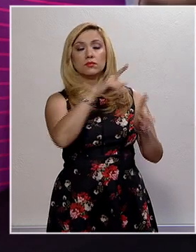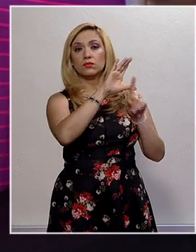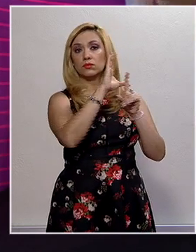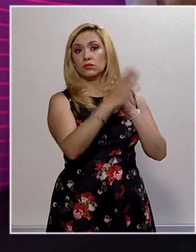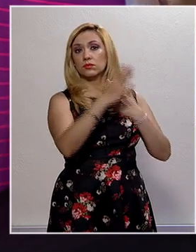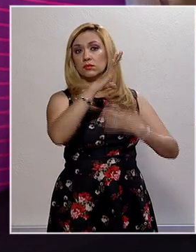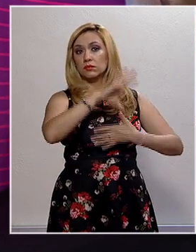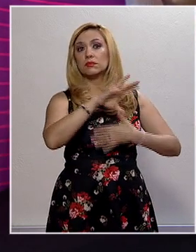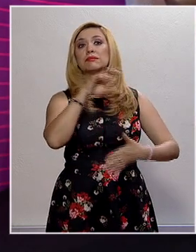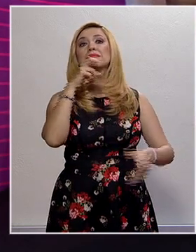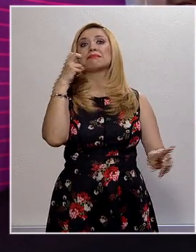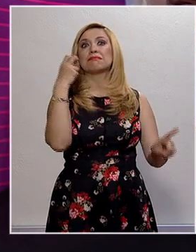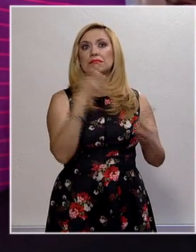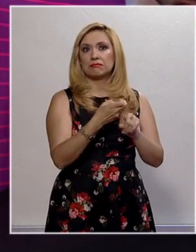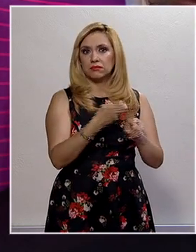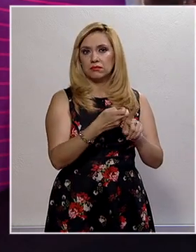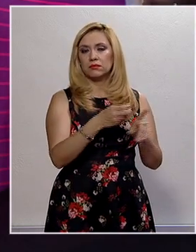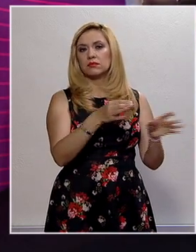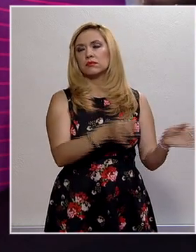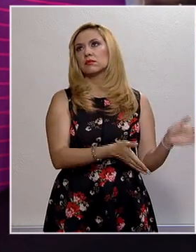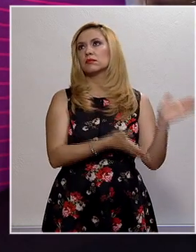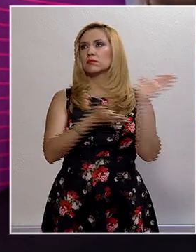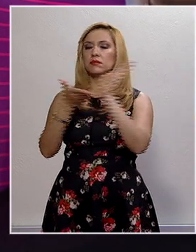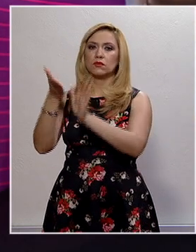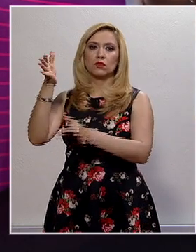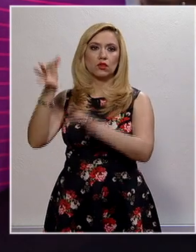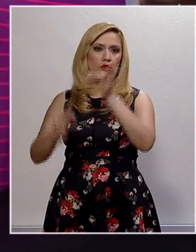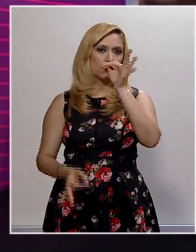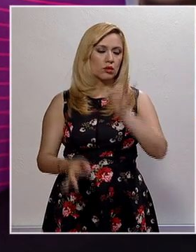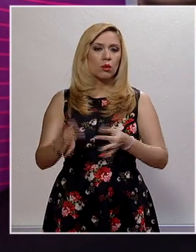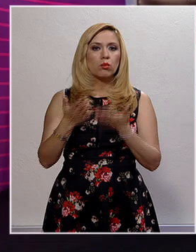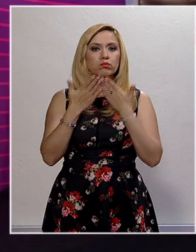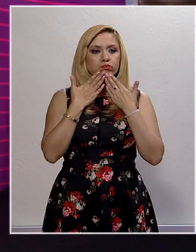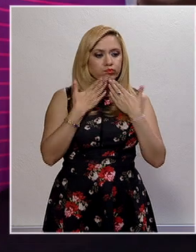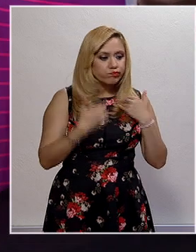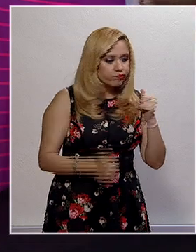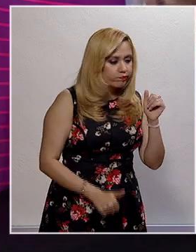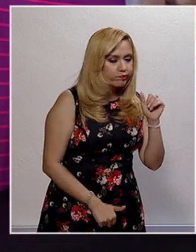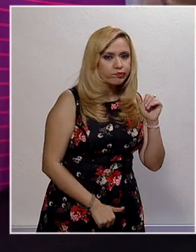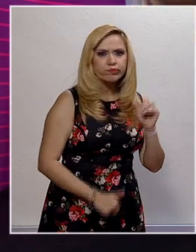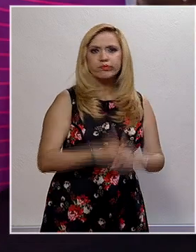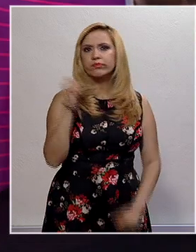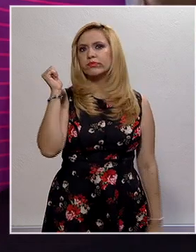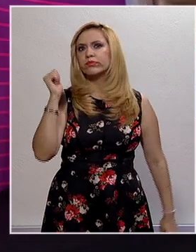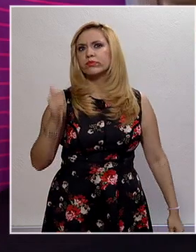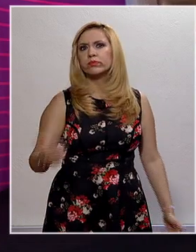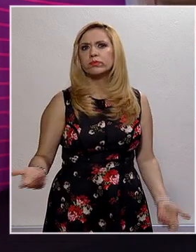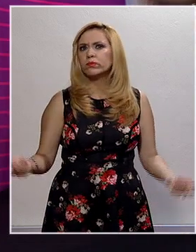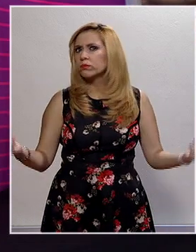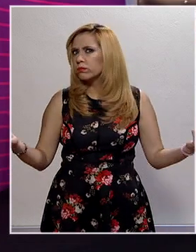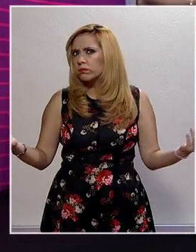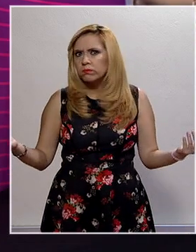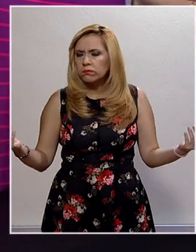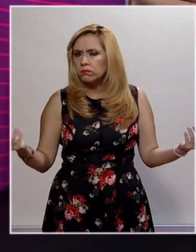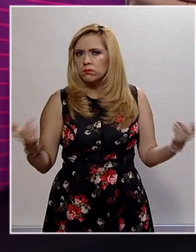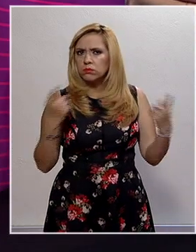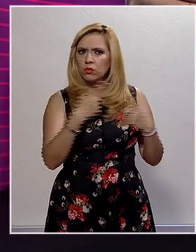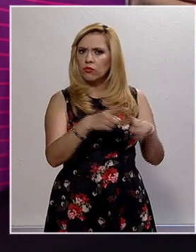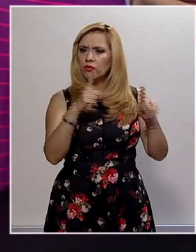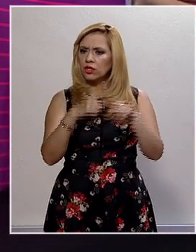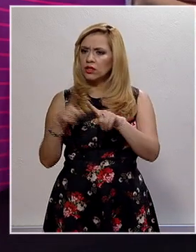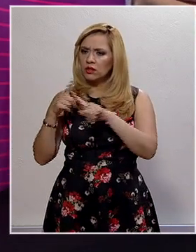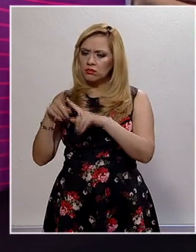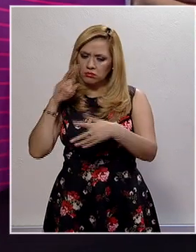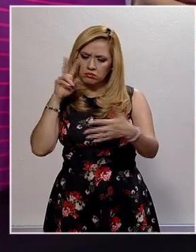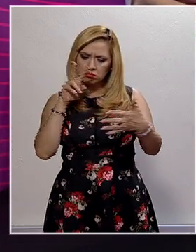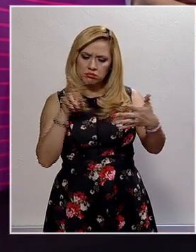Interamericana es justamente llevar un caso ante la Corte y no había nada dentro de esos distintos modos de interpretación